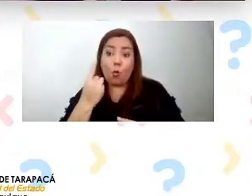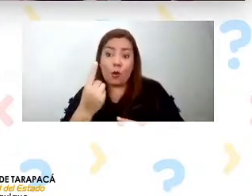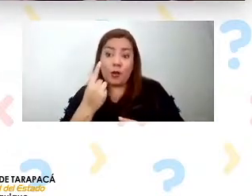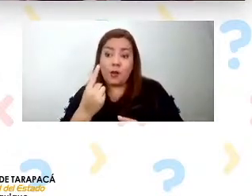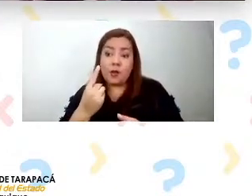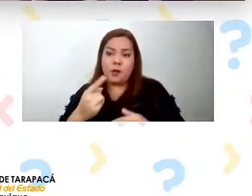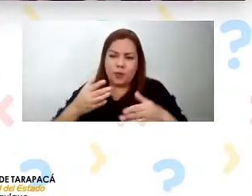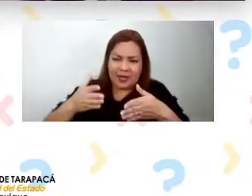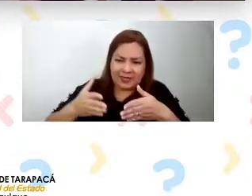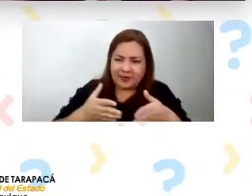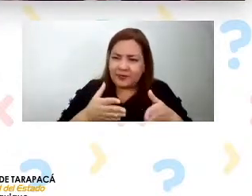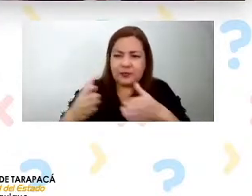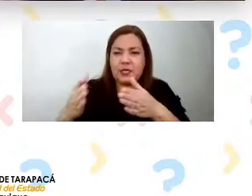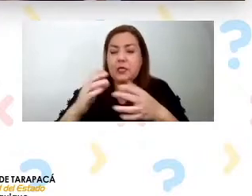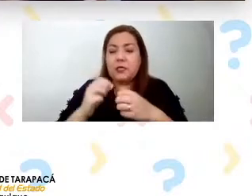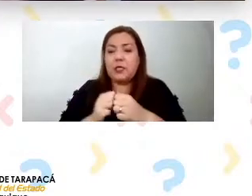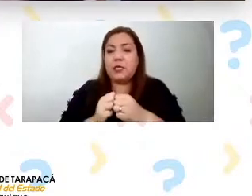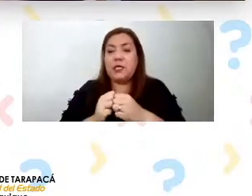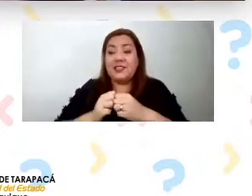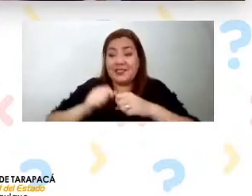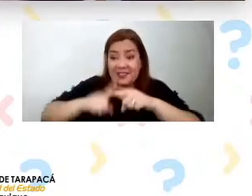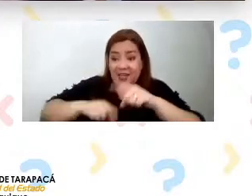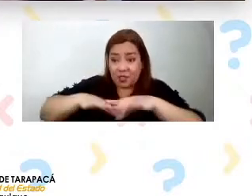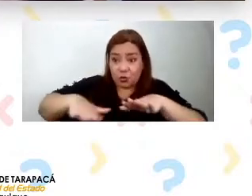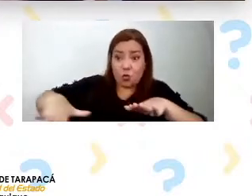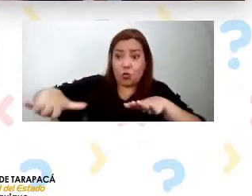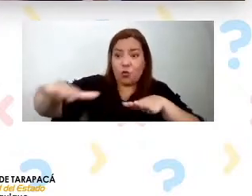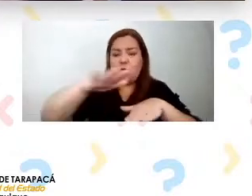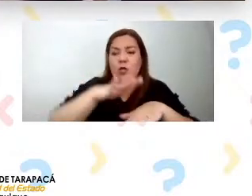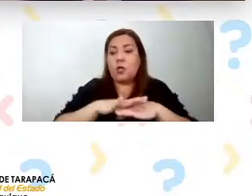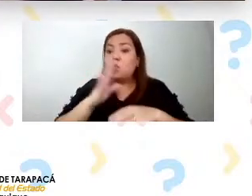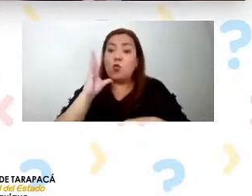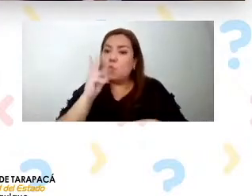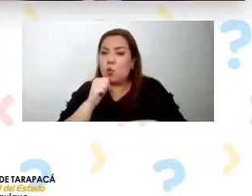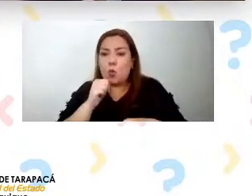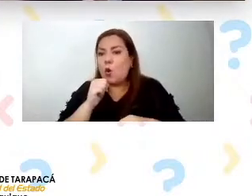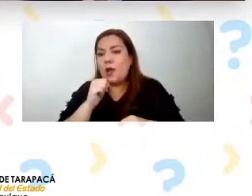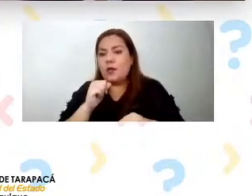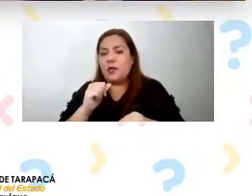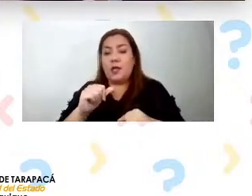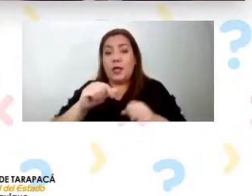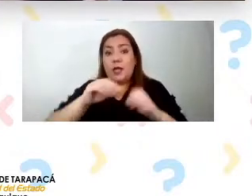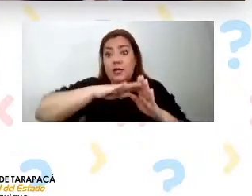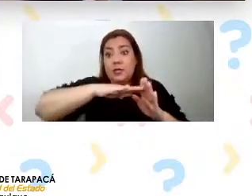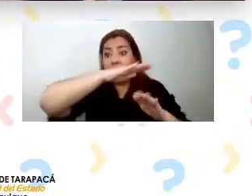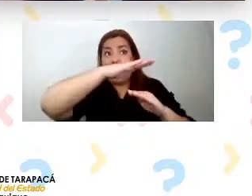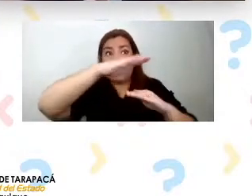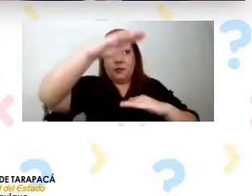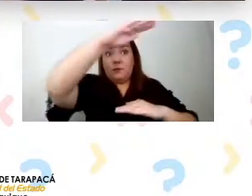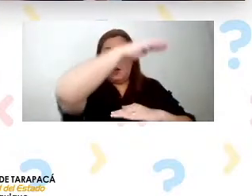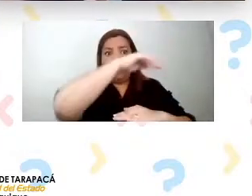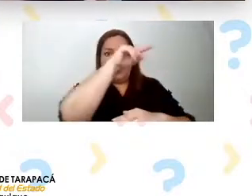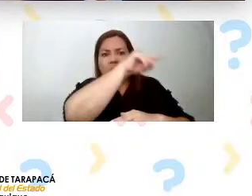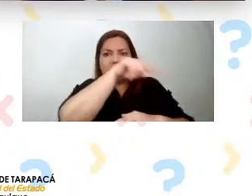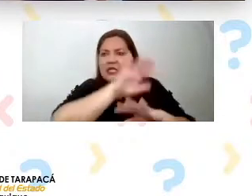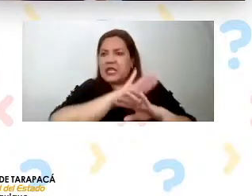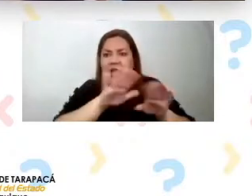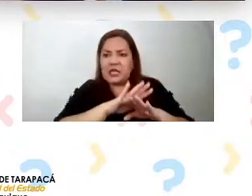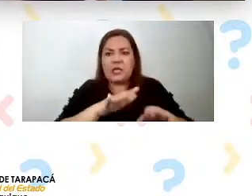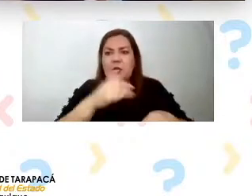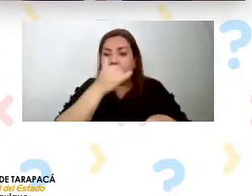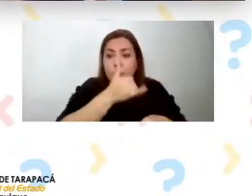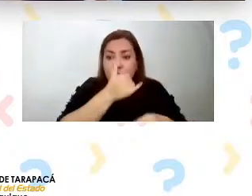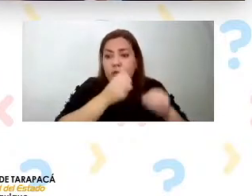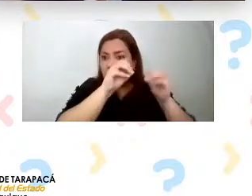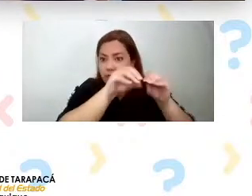escasos territorios y que no existe entonces en el altiplano una actividad industrial que pudiese contaminar. Bueno,